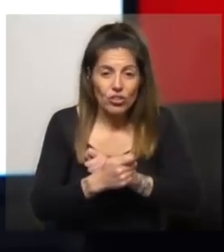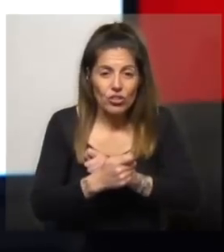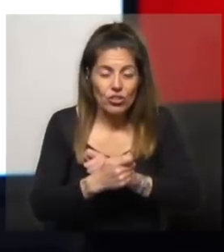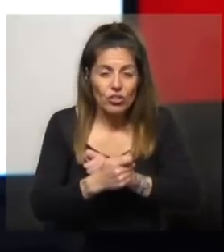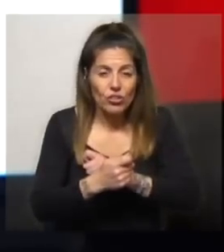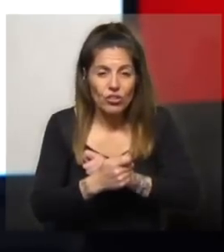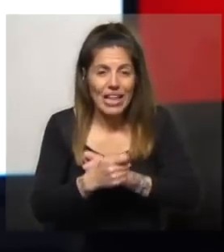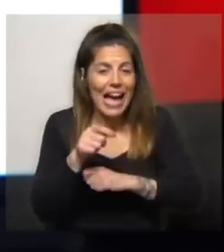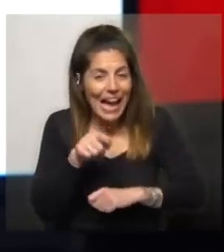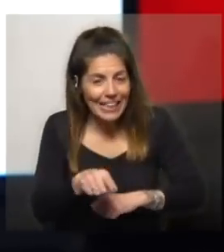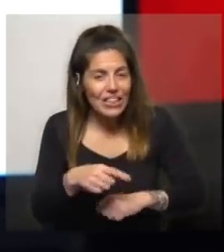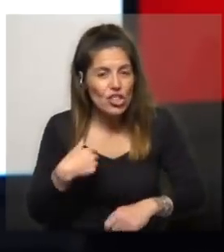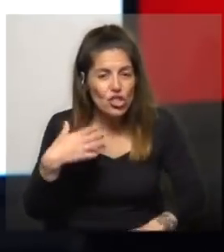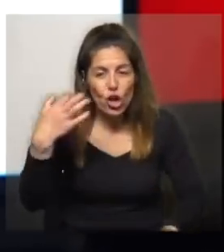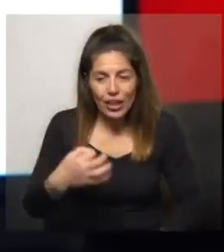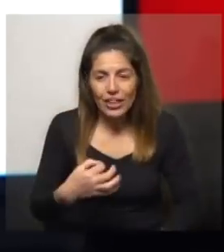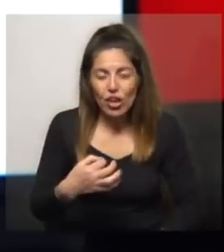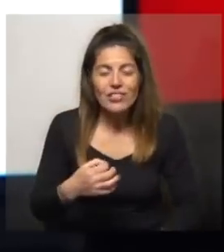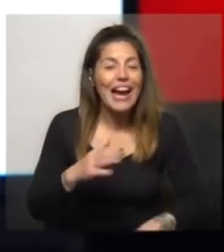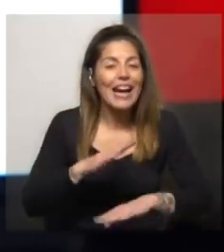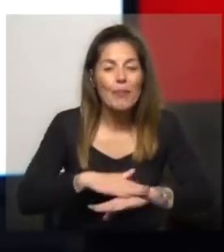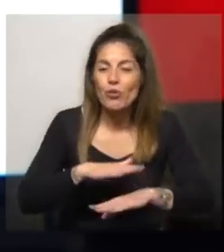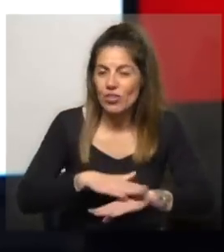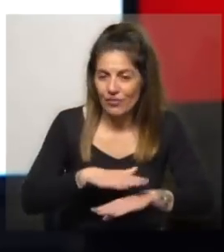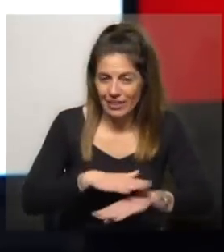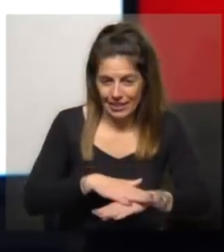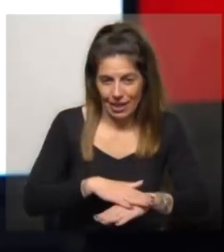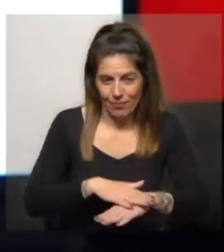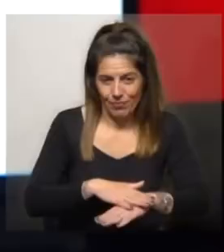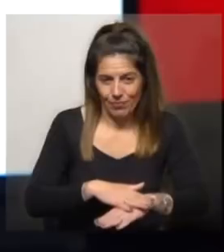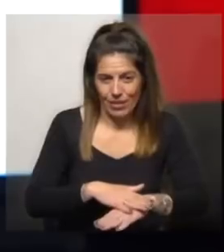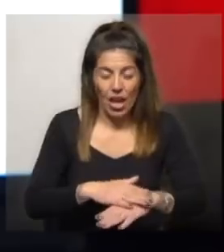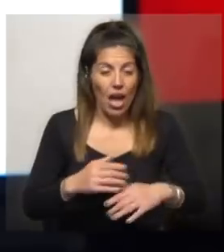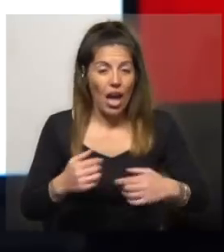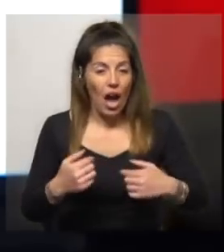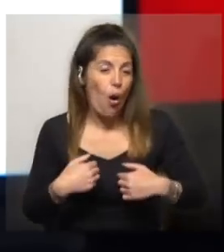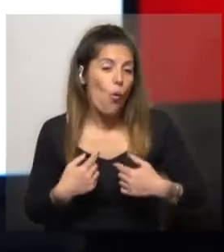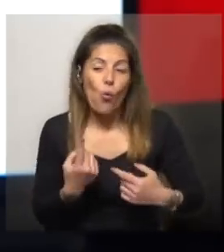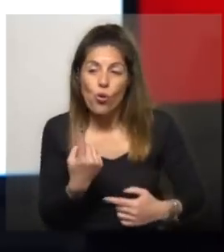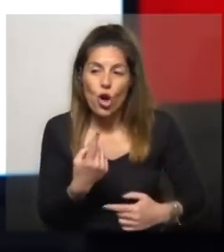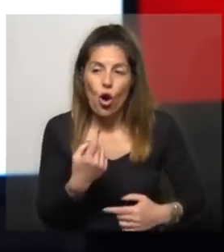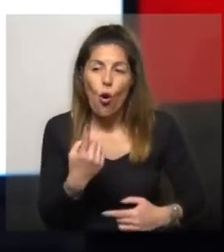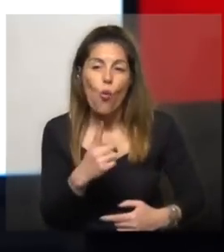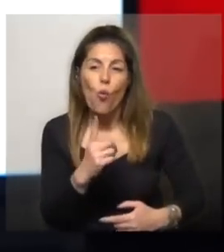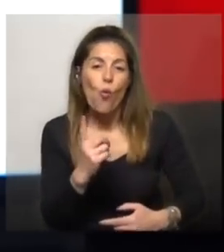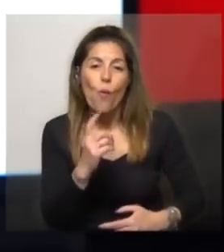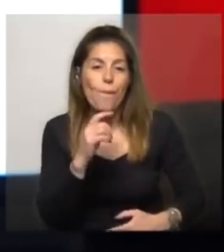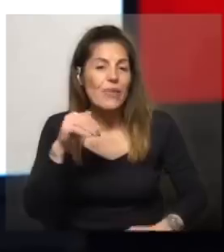no O sea y ahí yo creo que es esta cosa como de la responsabilidad a uno o a un millón